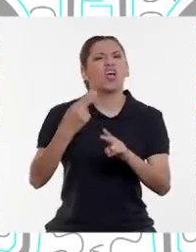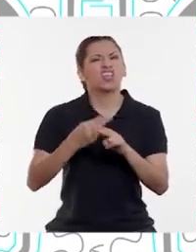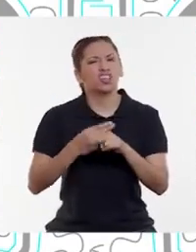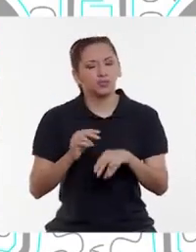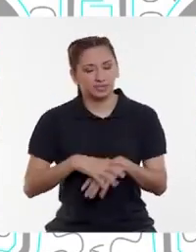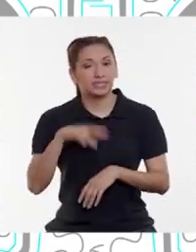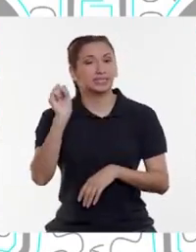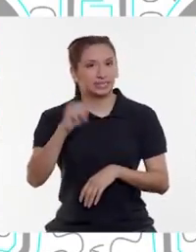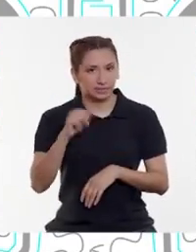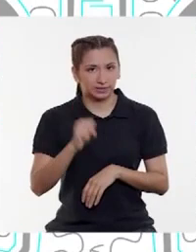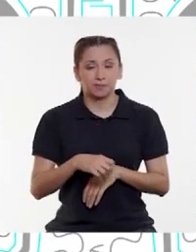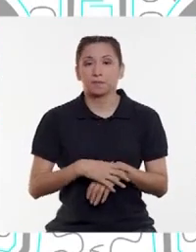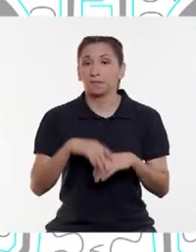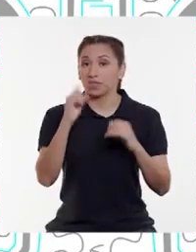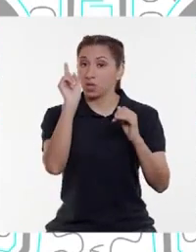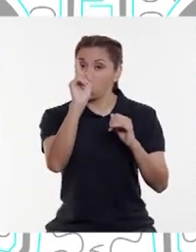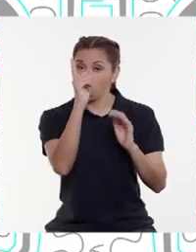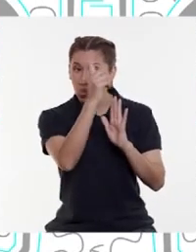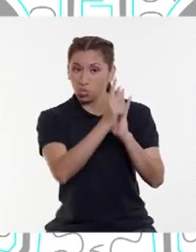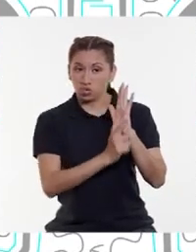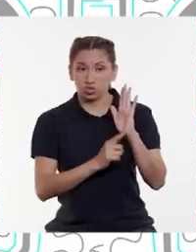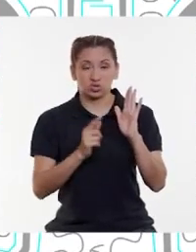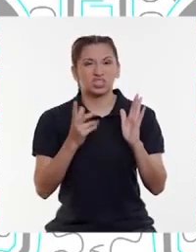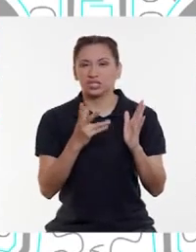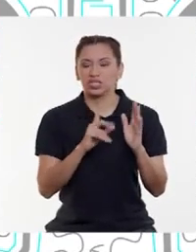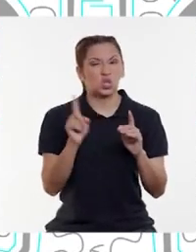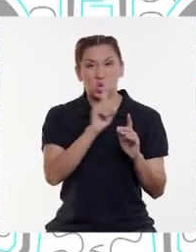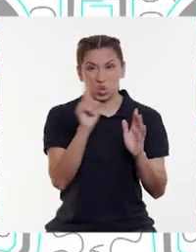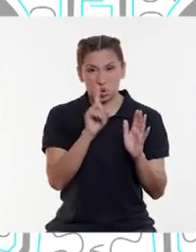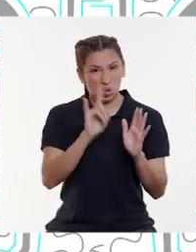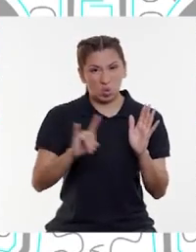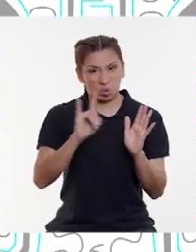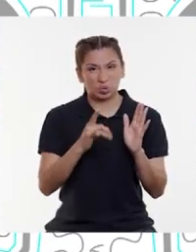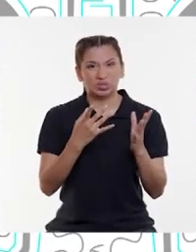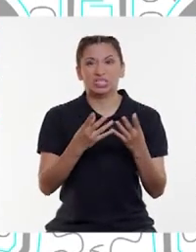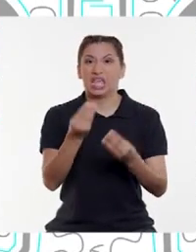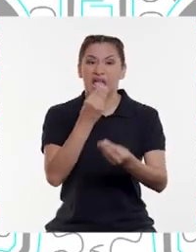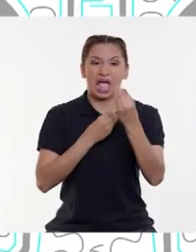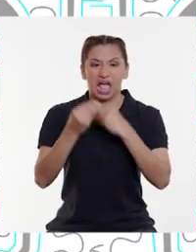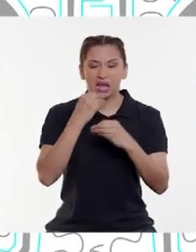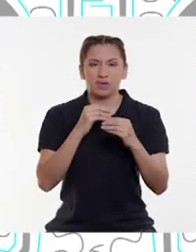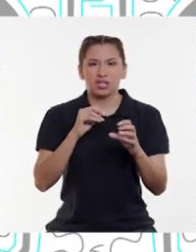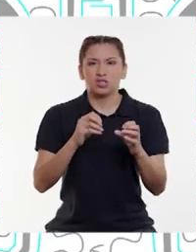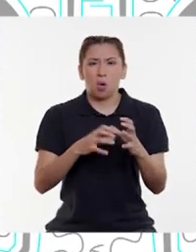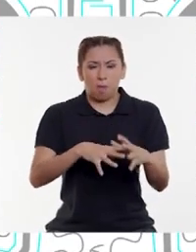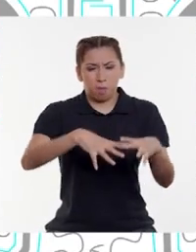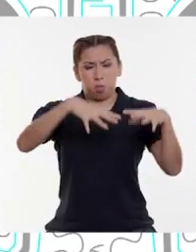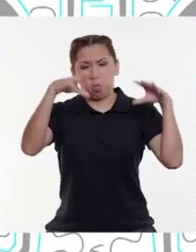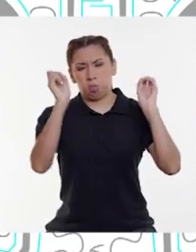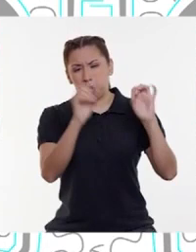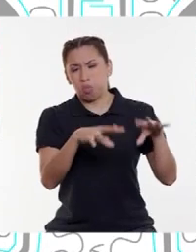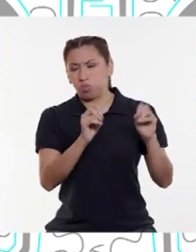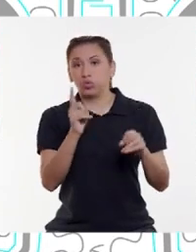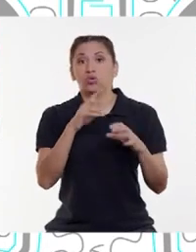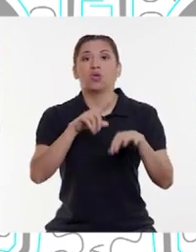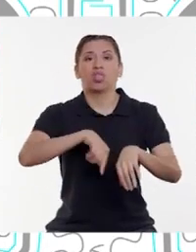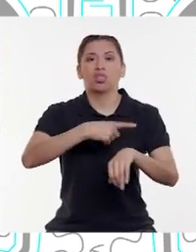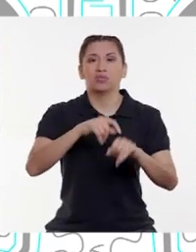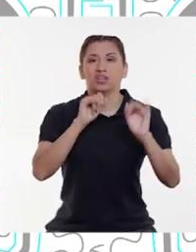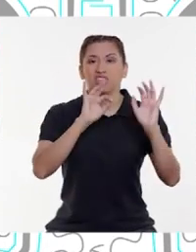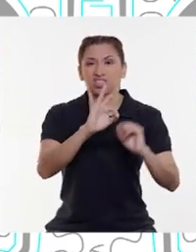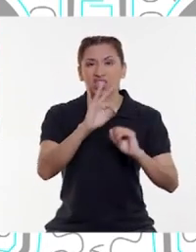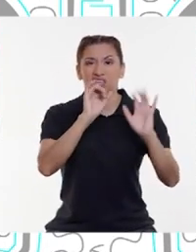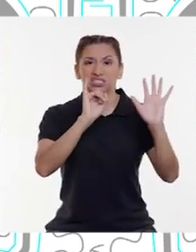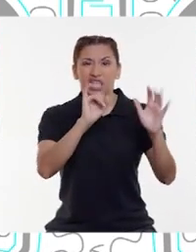eran? Sí, unos de esos eran los desperdicios de alimentos porque podían demorar entre 3 y 6